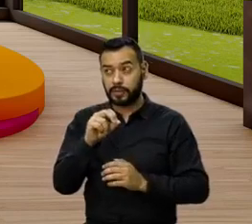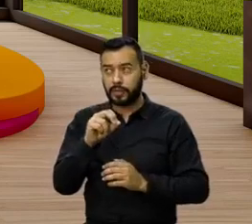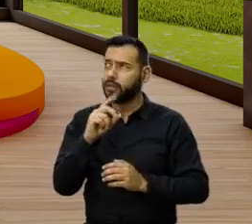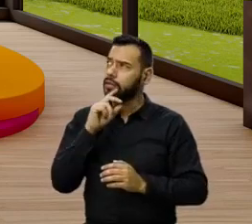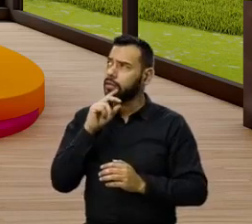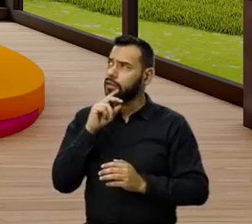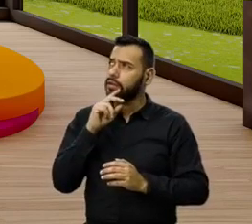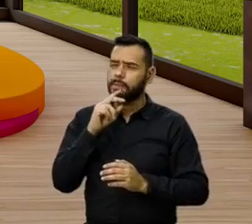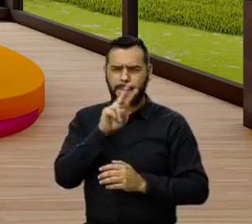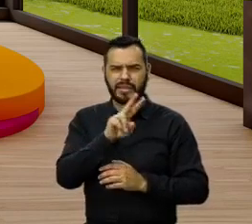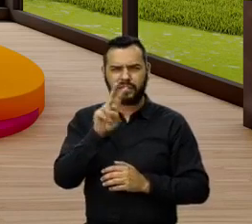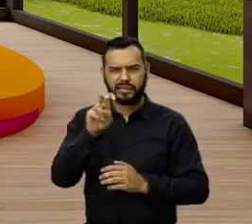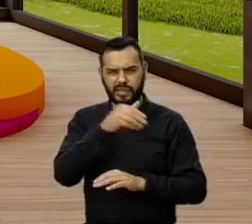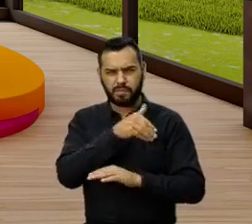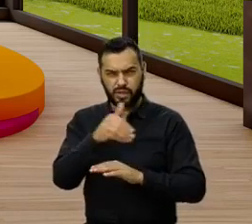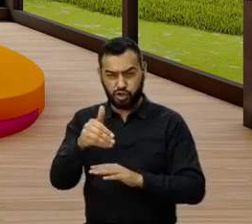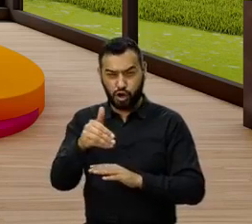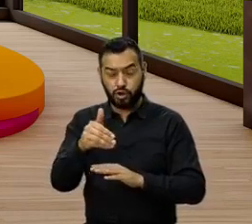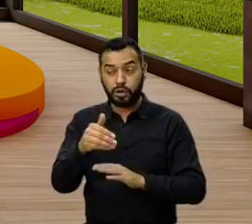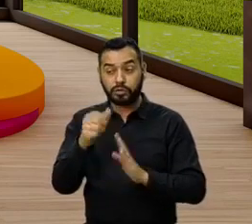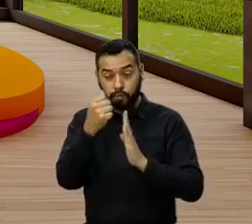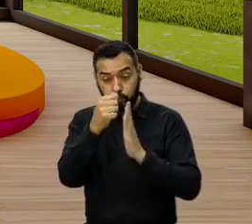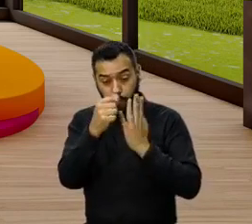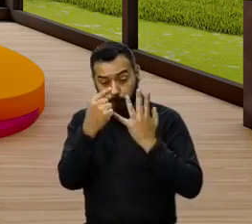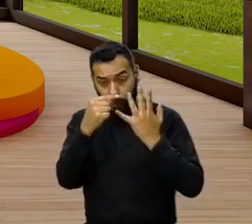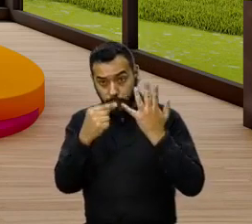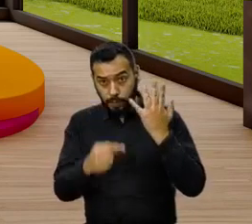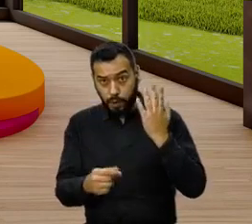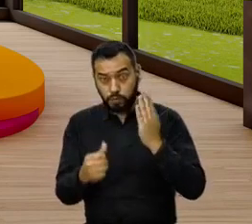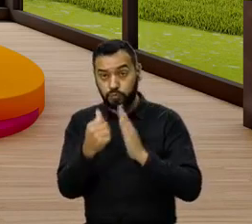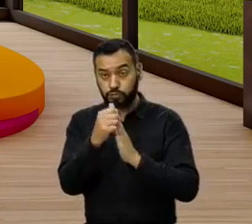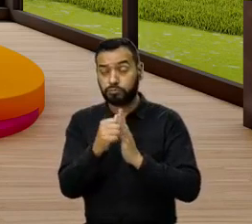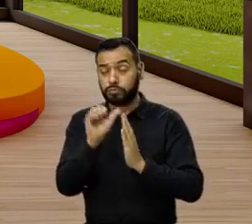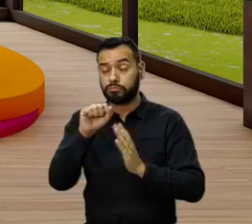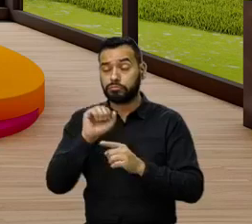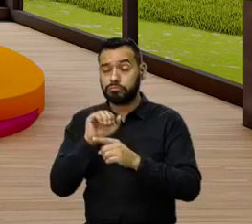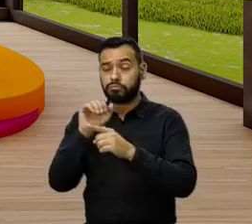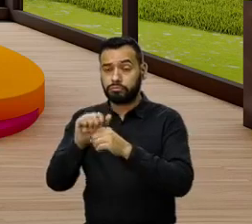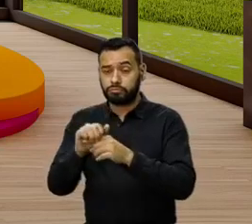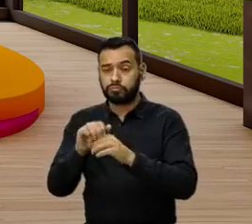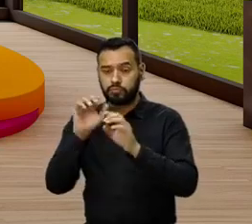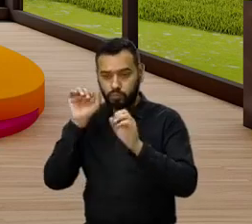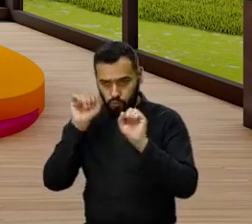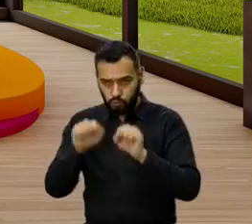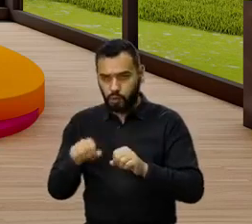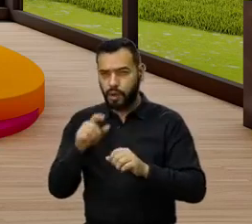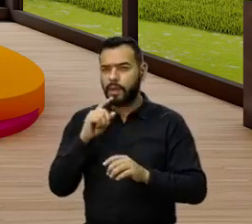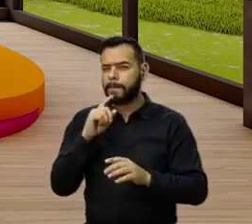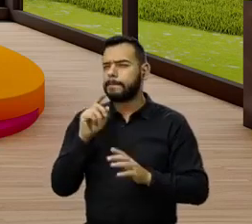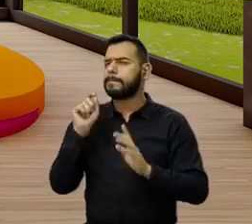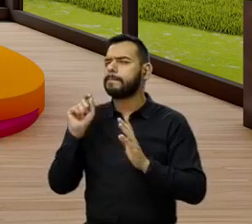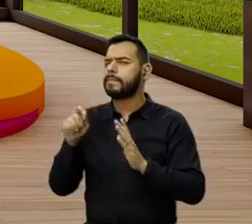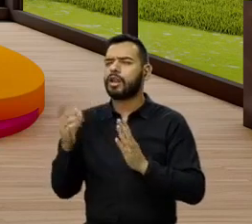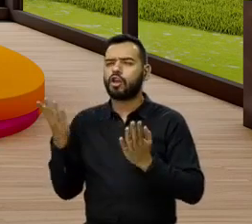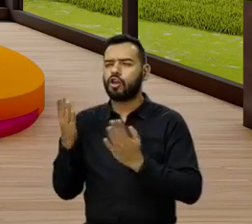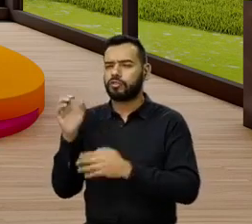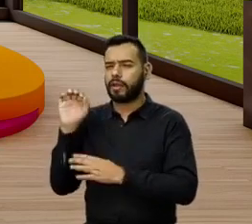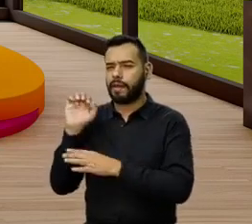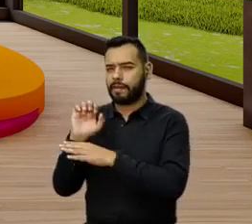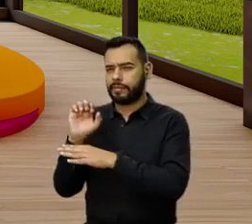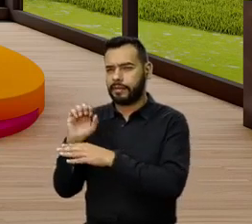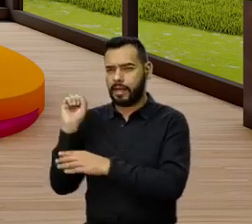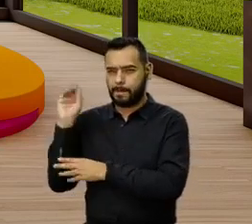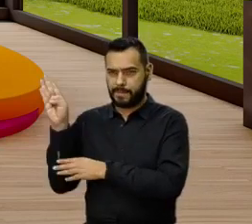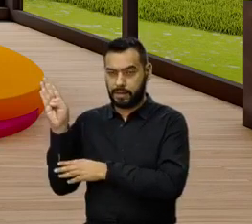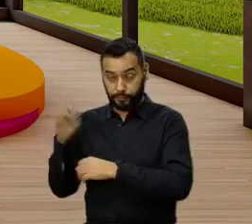perdón de 27 millones de pesos y cumples con las condiciones del programa claro que sí lo podríamos vanidad pero recuerda que se solicita en una entidad de